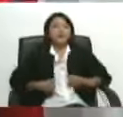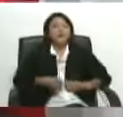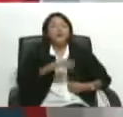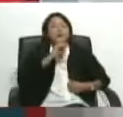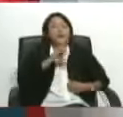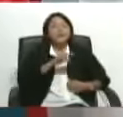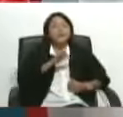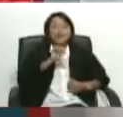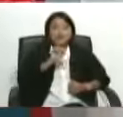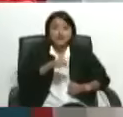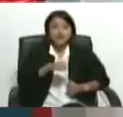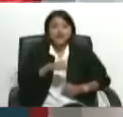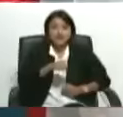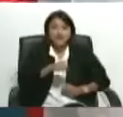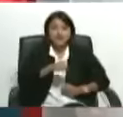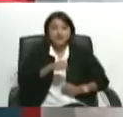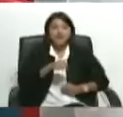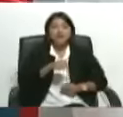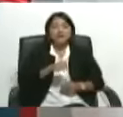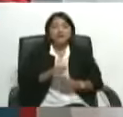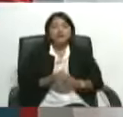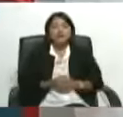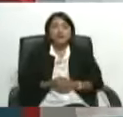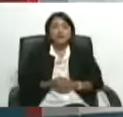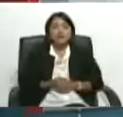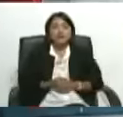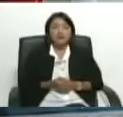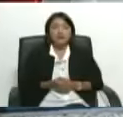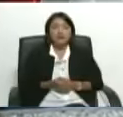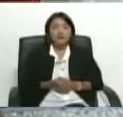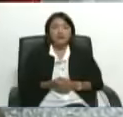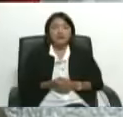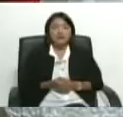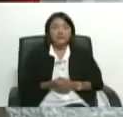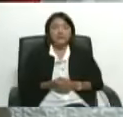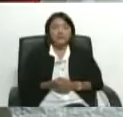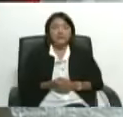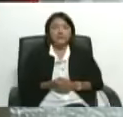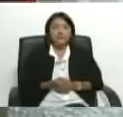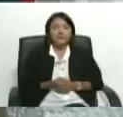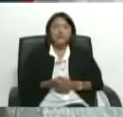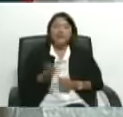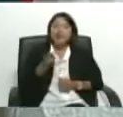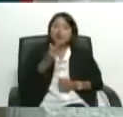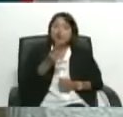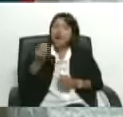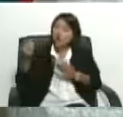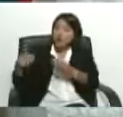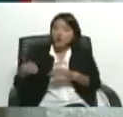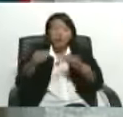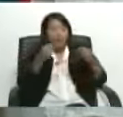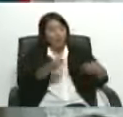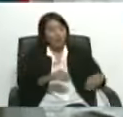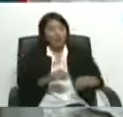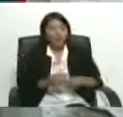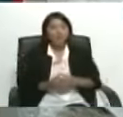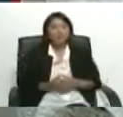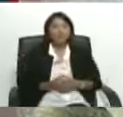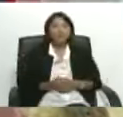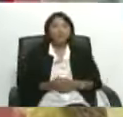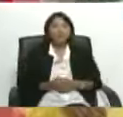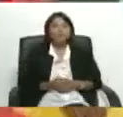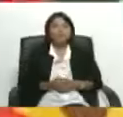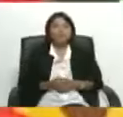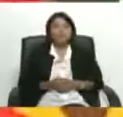Acuerdo de Ginebra, ya está muy claro que son las partes y que tienen que estar de acuerdo ambas partes. Ahora